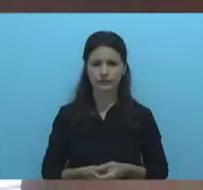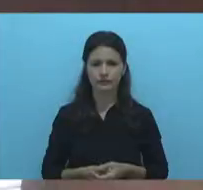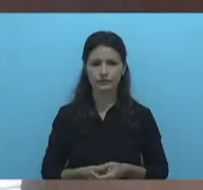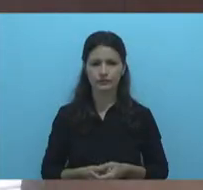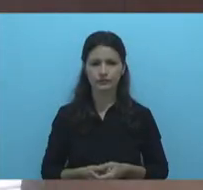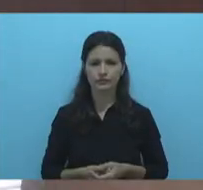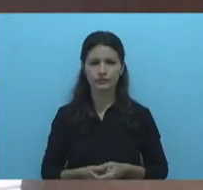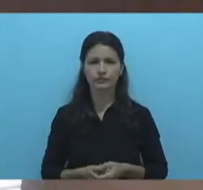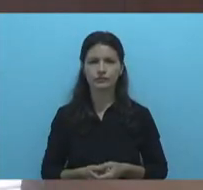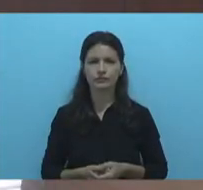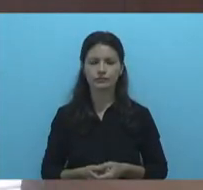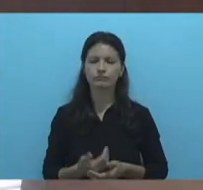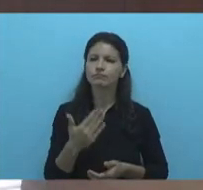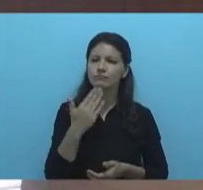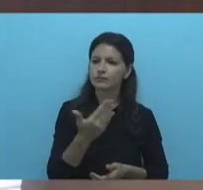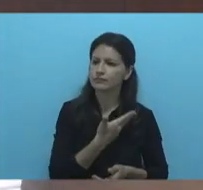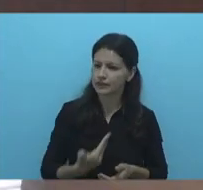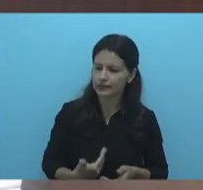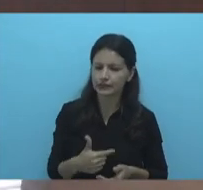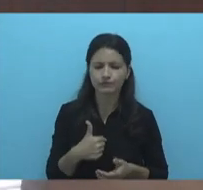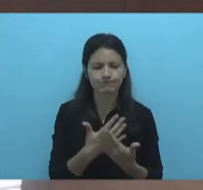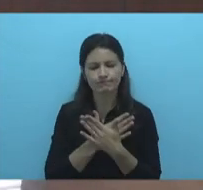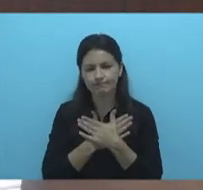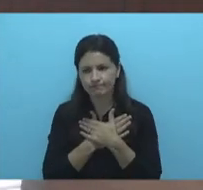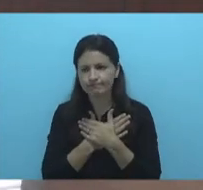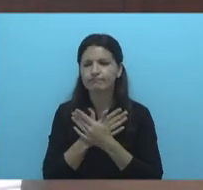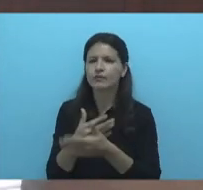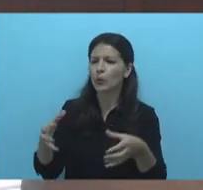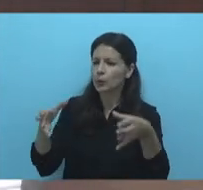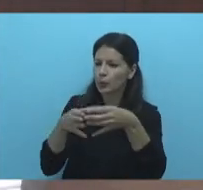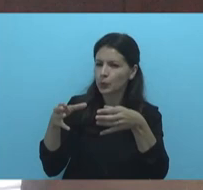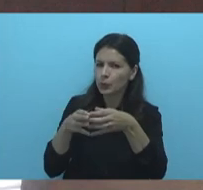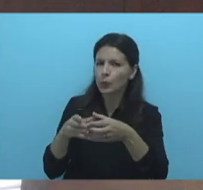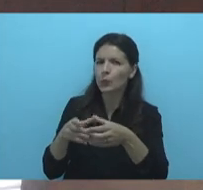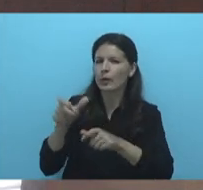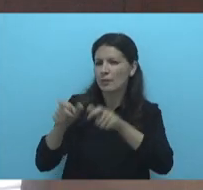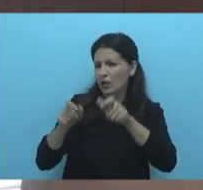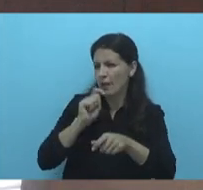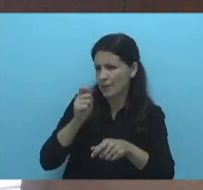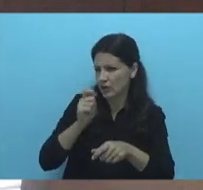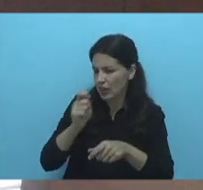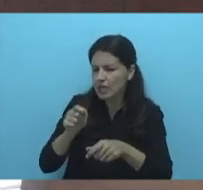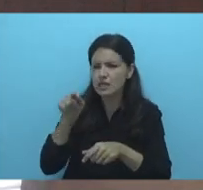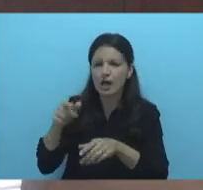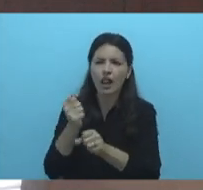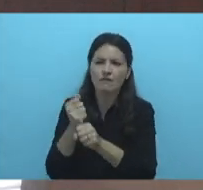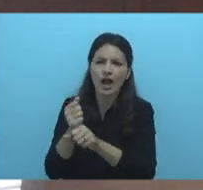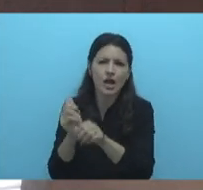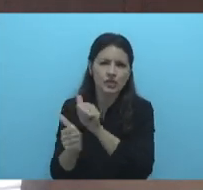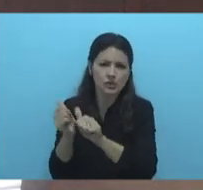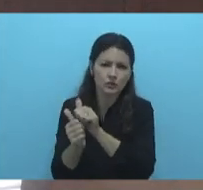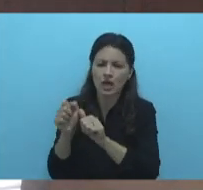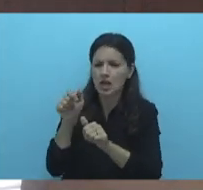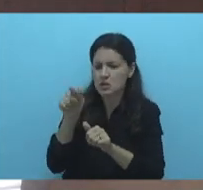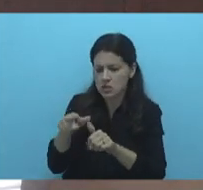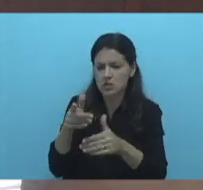Yo solo solidarizarme con todo el periodismo de Rosario. Tengo gente muy cercana que